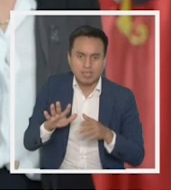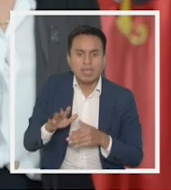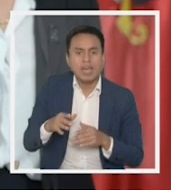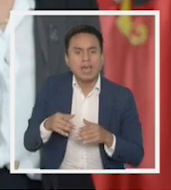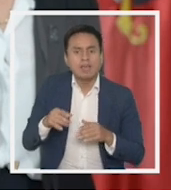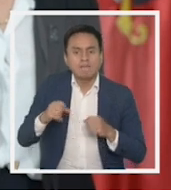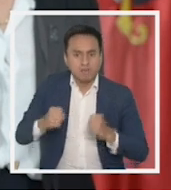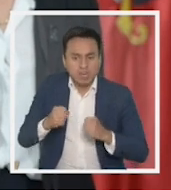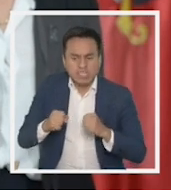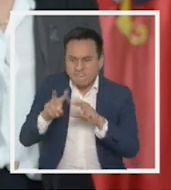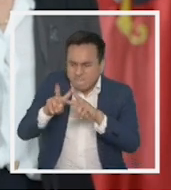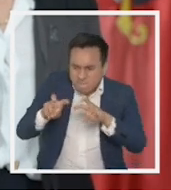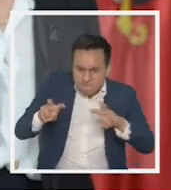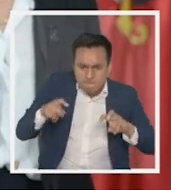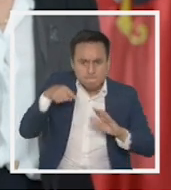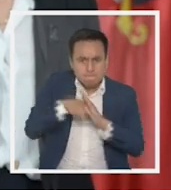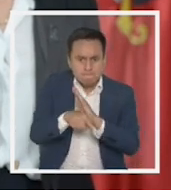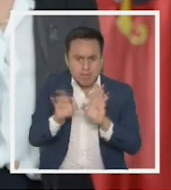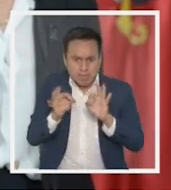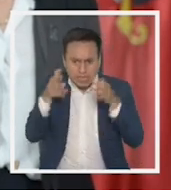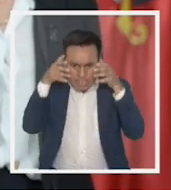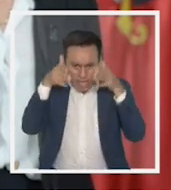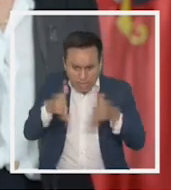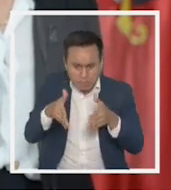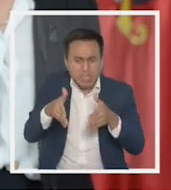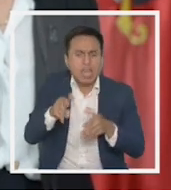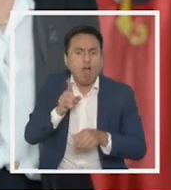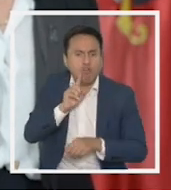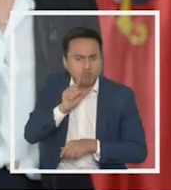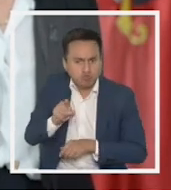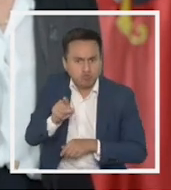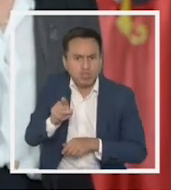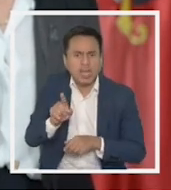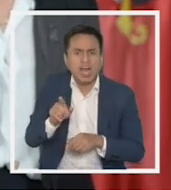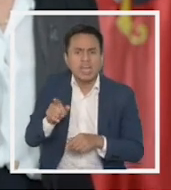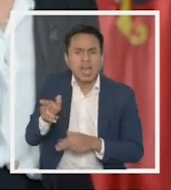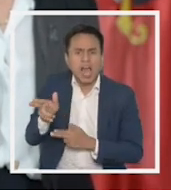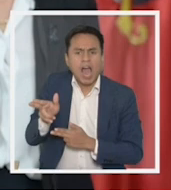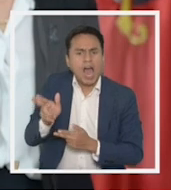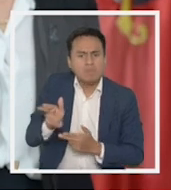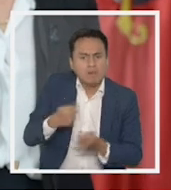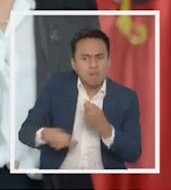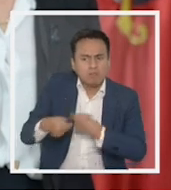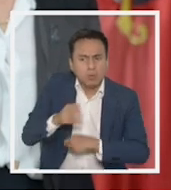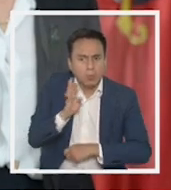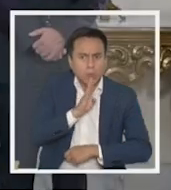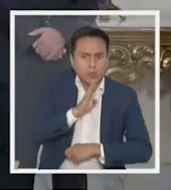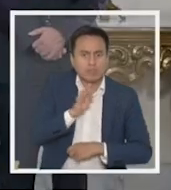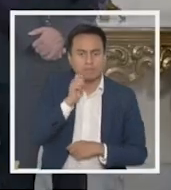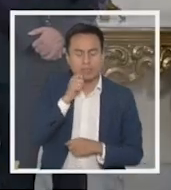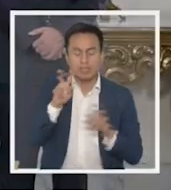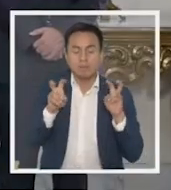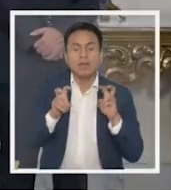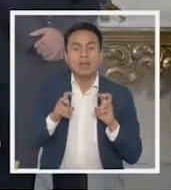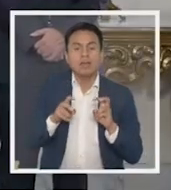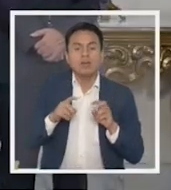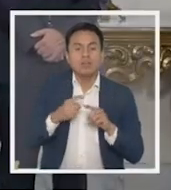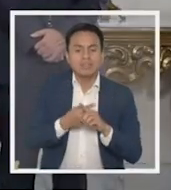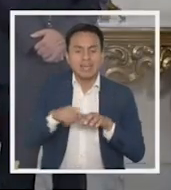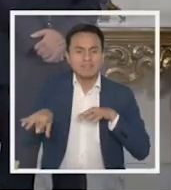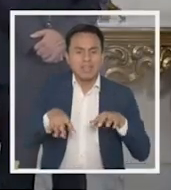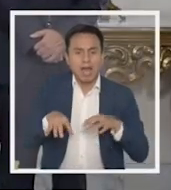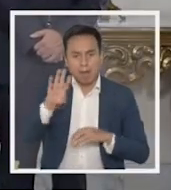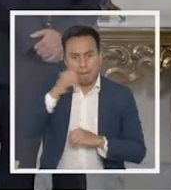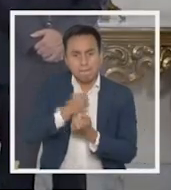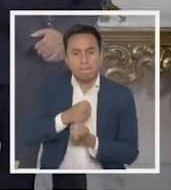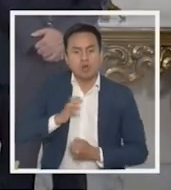existe tráfico de armas. En materia de reforzamiento de la actividad policial, además de la renovación del